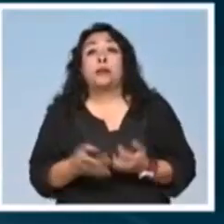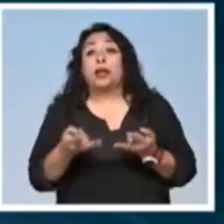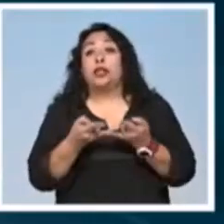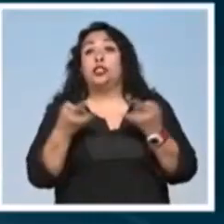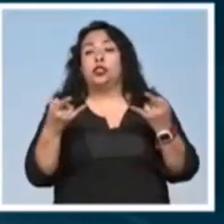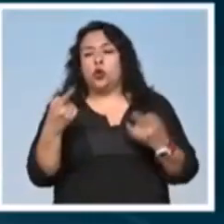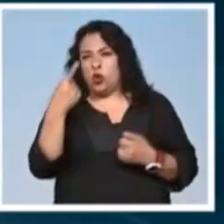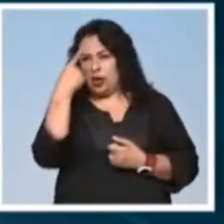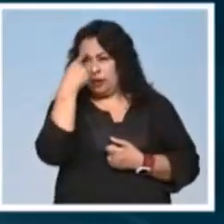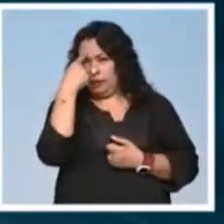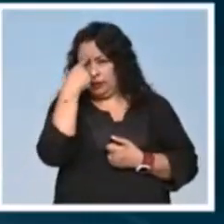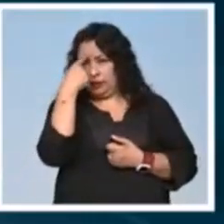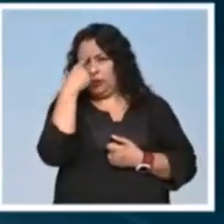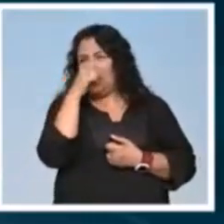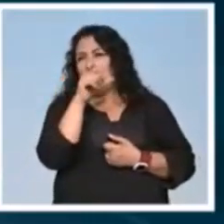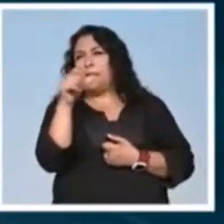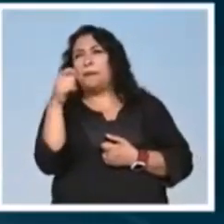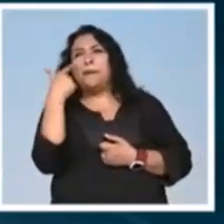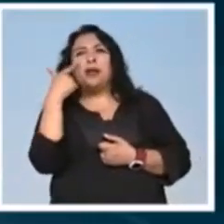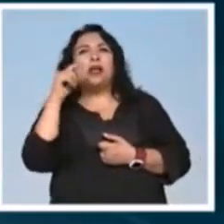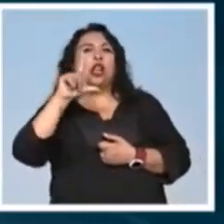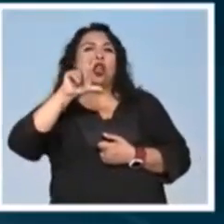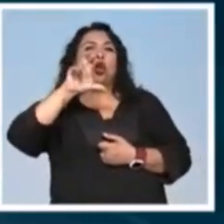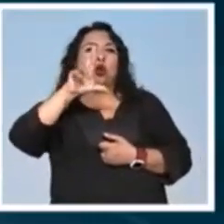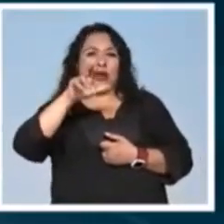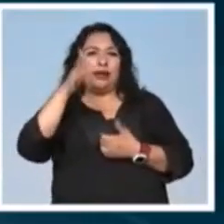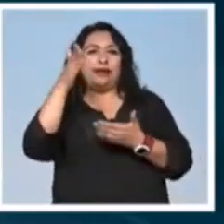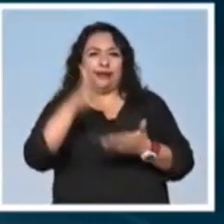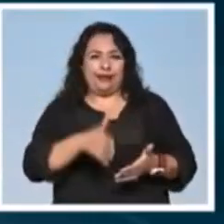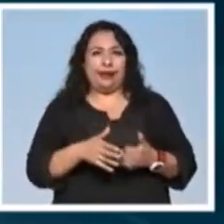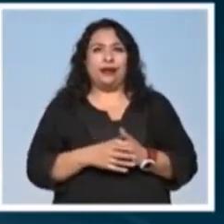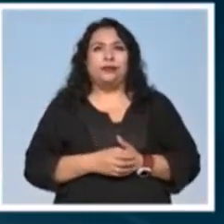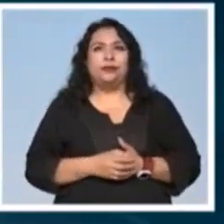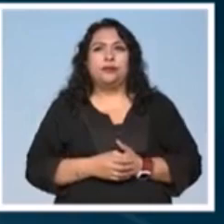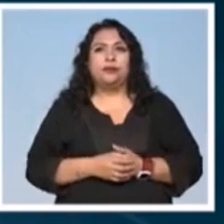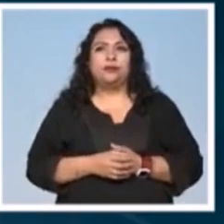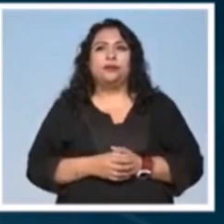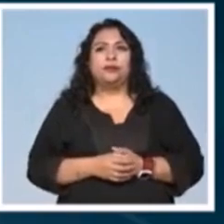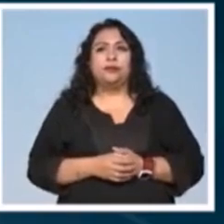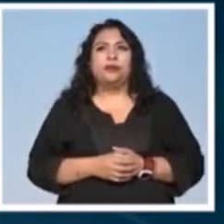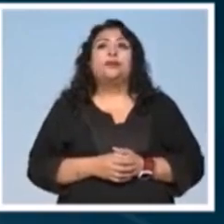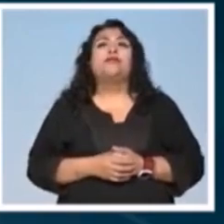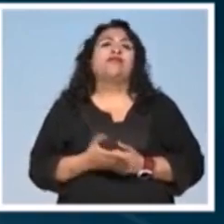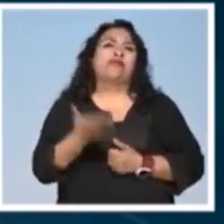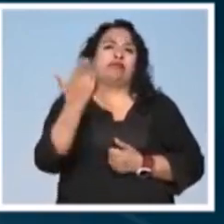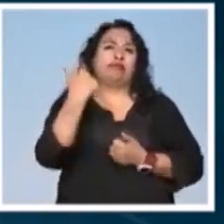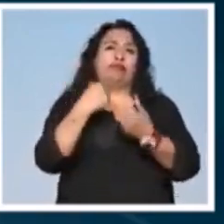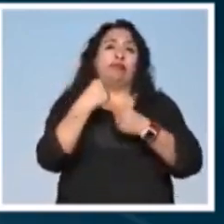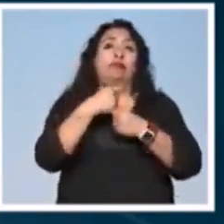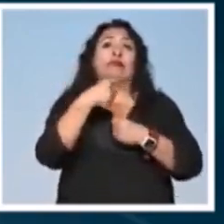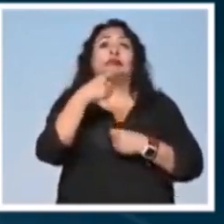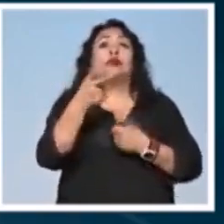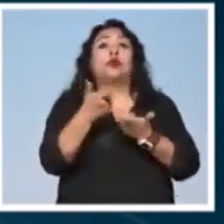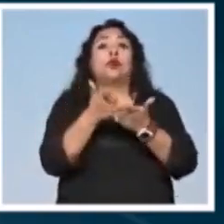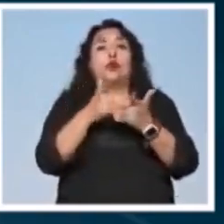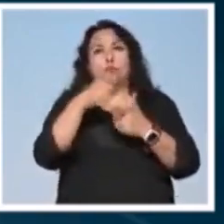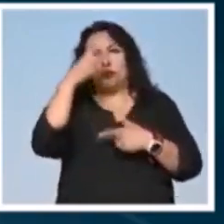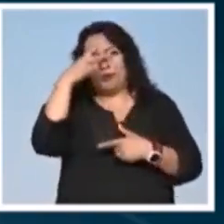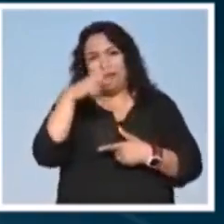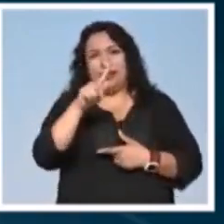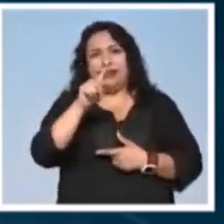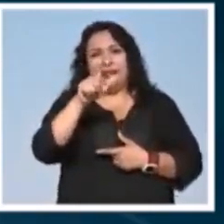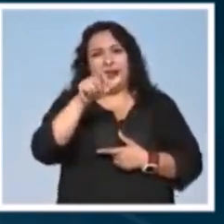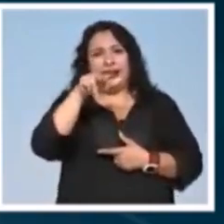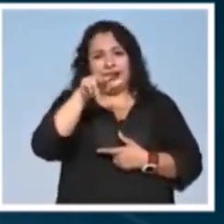La historia de una obsesión con matices lorquianos llega a escena. Hace algunos años, la compañía mexicana